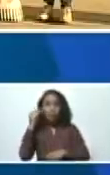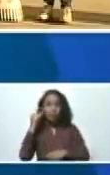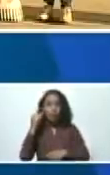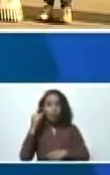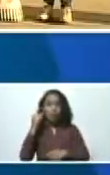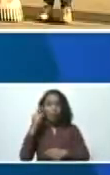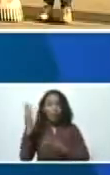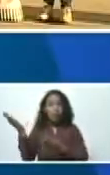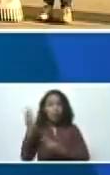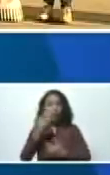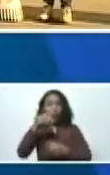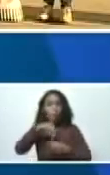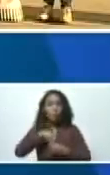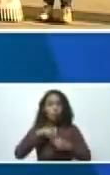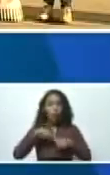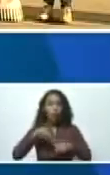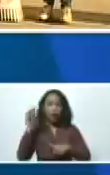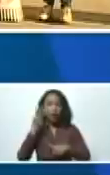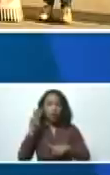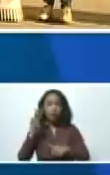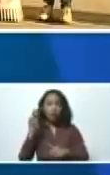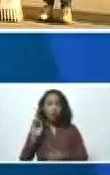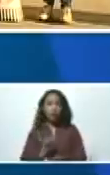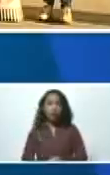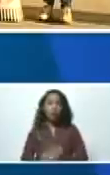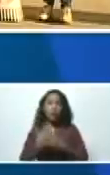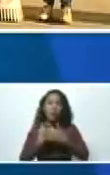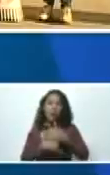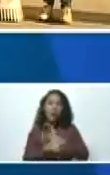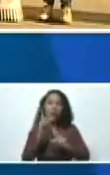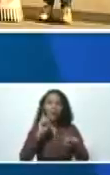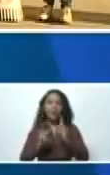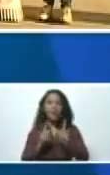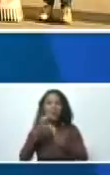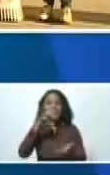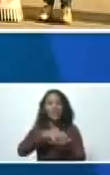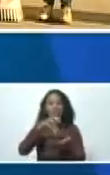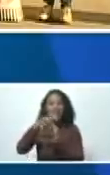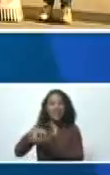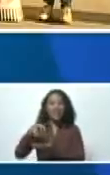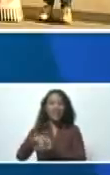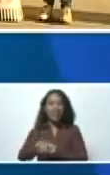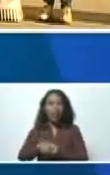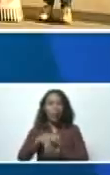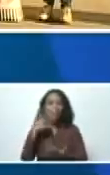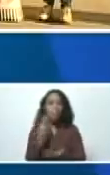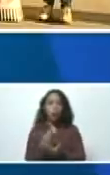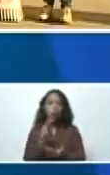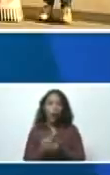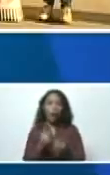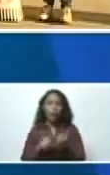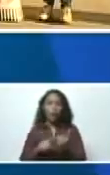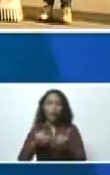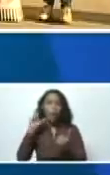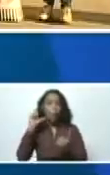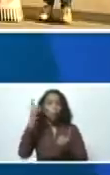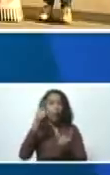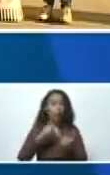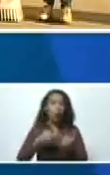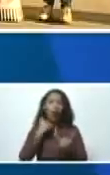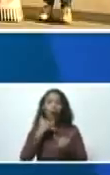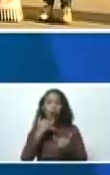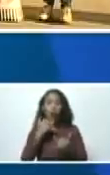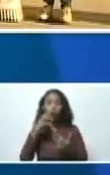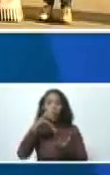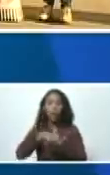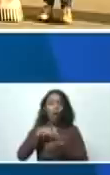se vengan a vivir a Venezuela, y vamos a alguno de los estados, Monagas, Guárico, algún estado productor